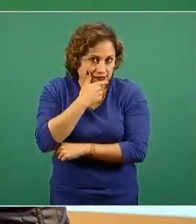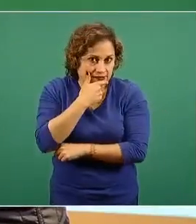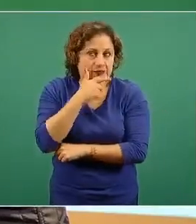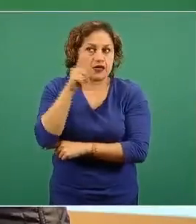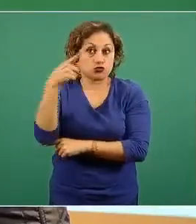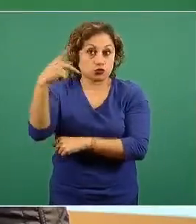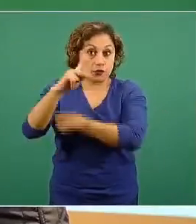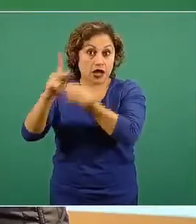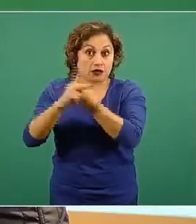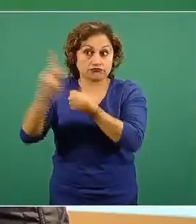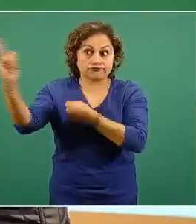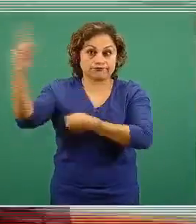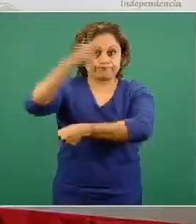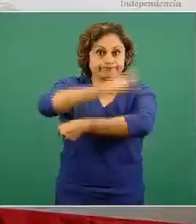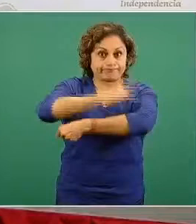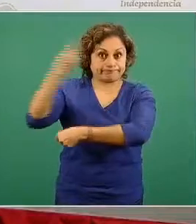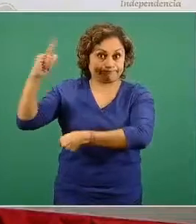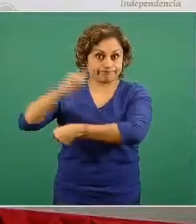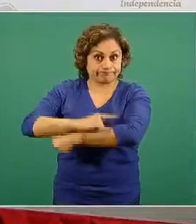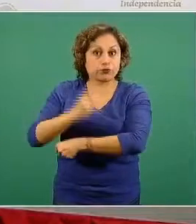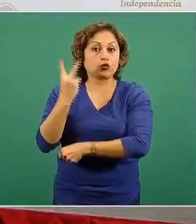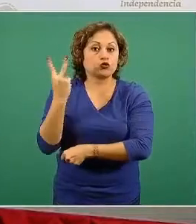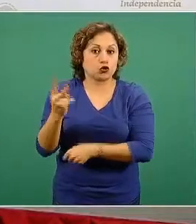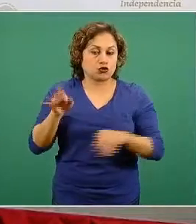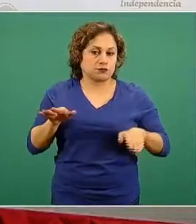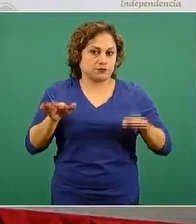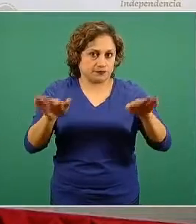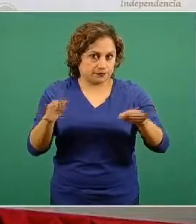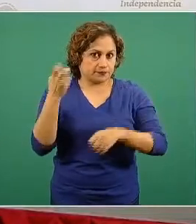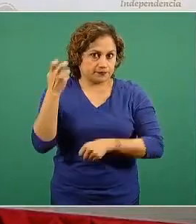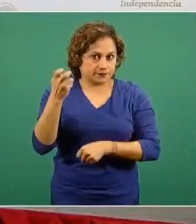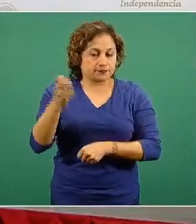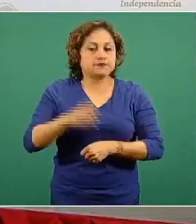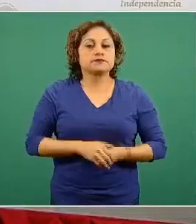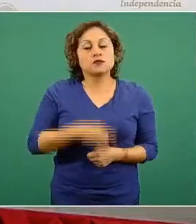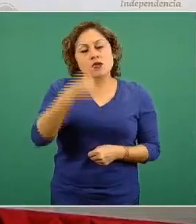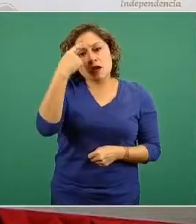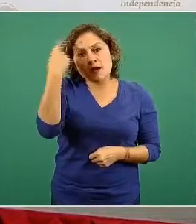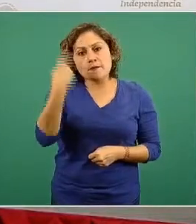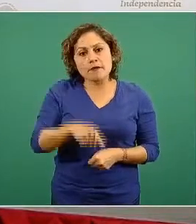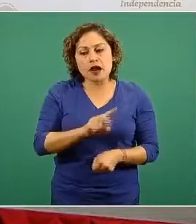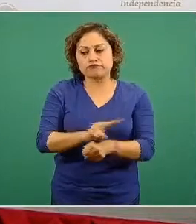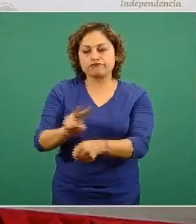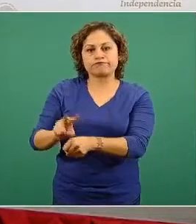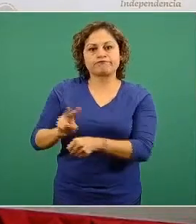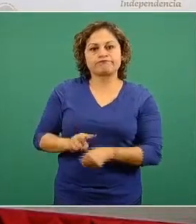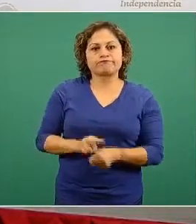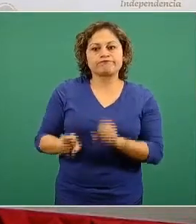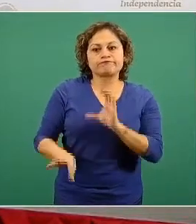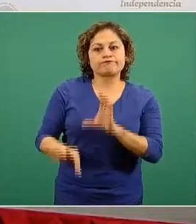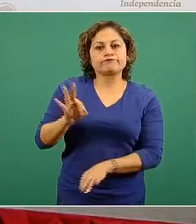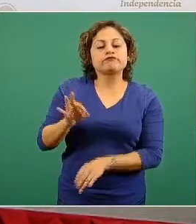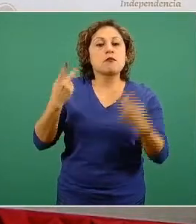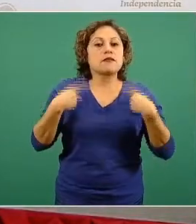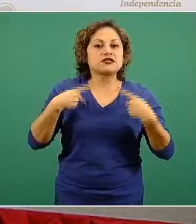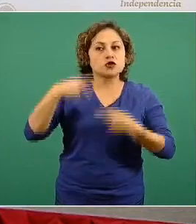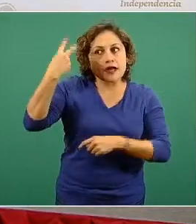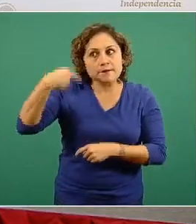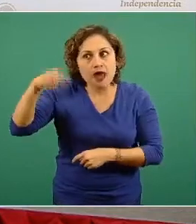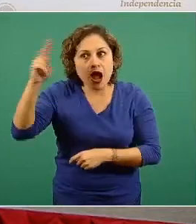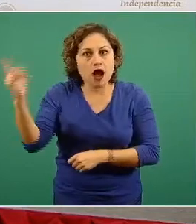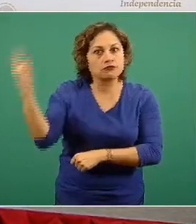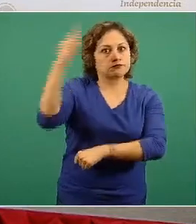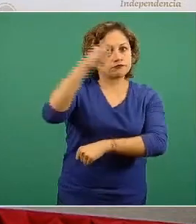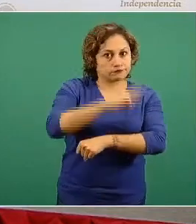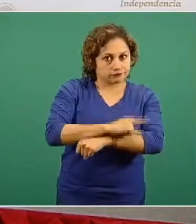este país. Lógicamente, para identificar viajeros que pudieran estar presentando signos o síntomas de la enfermedad, esto se hace a